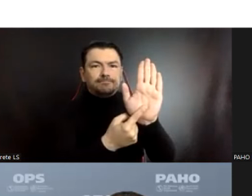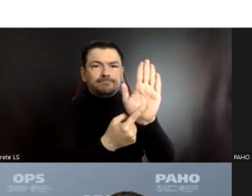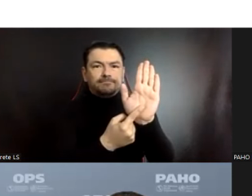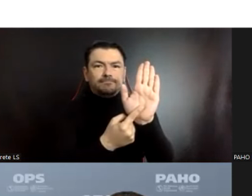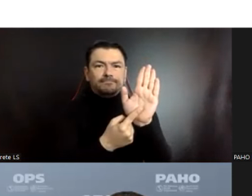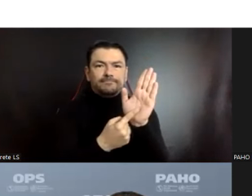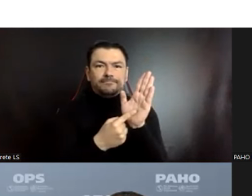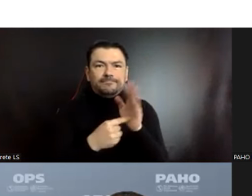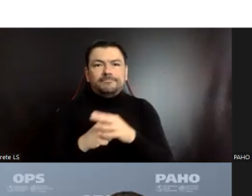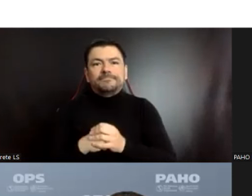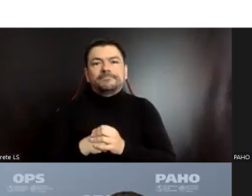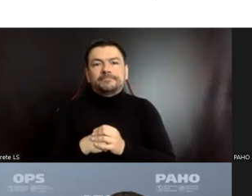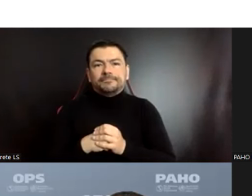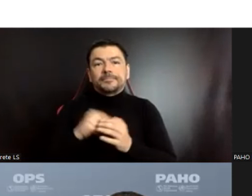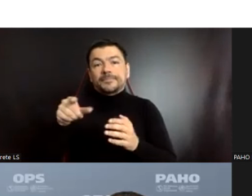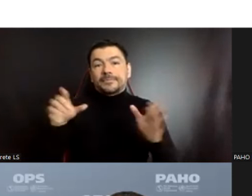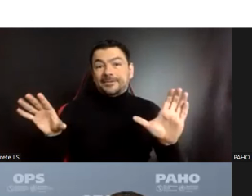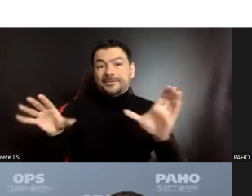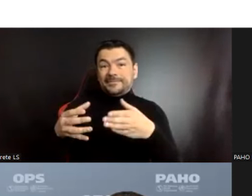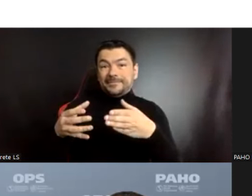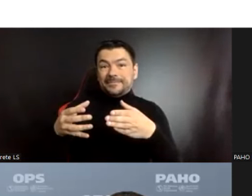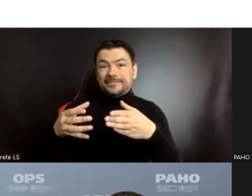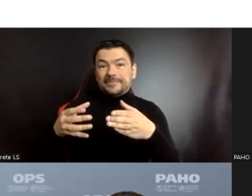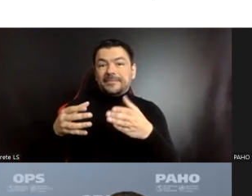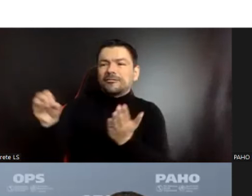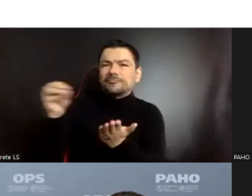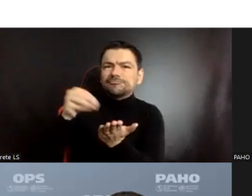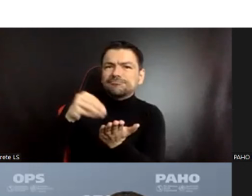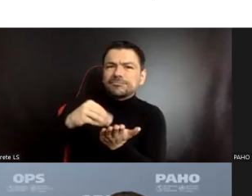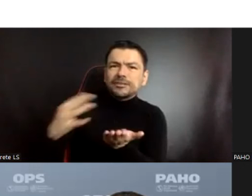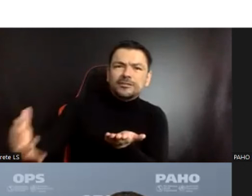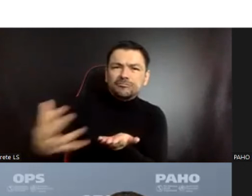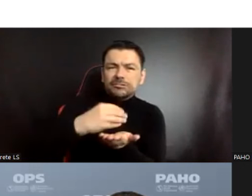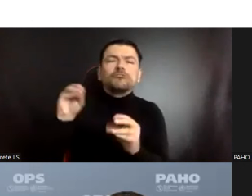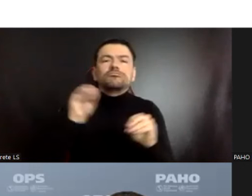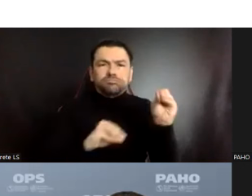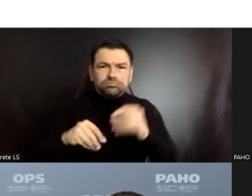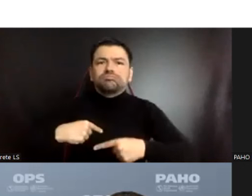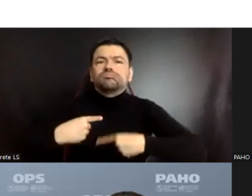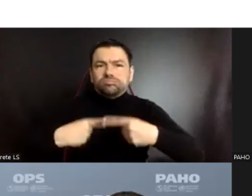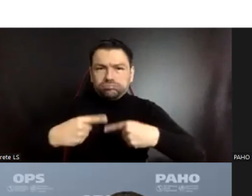sistemas de resiliencia creados dentro de de las Naciones Unidas,